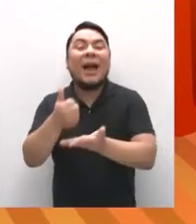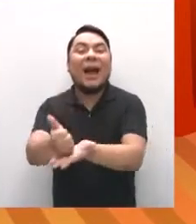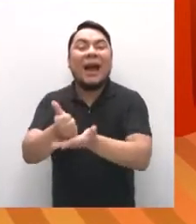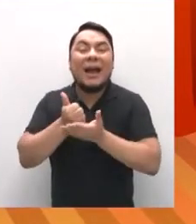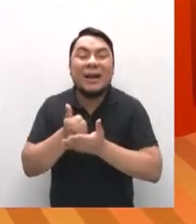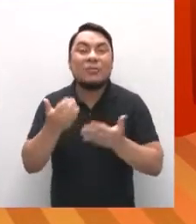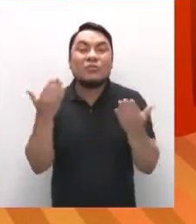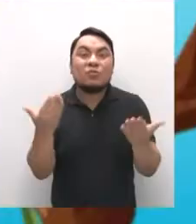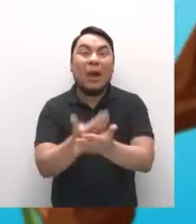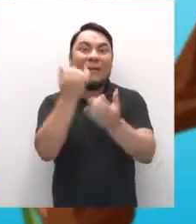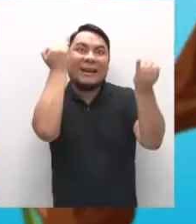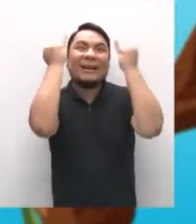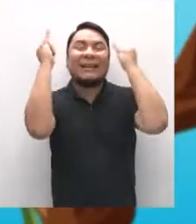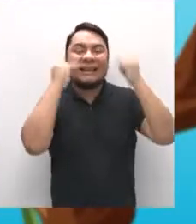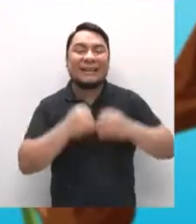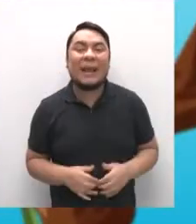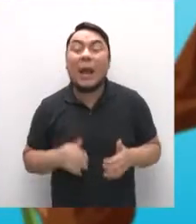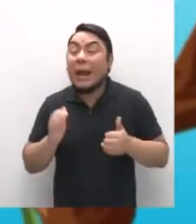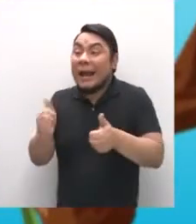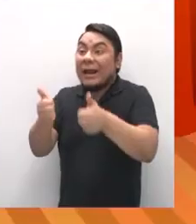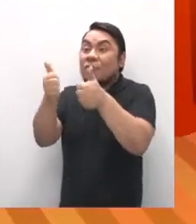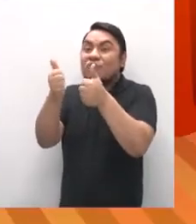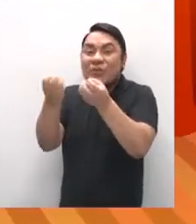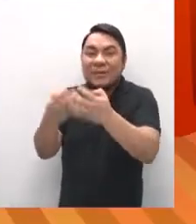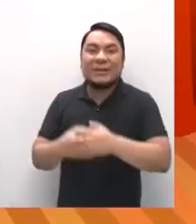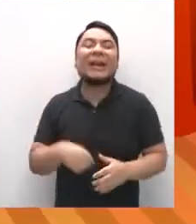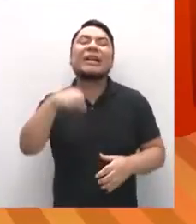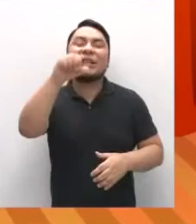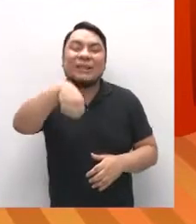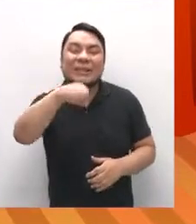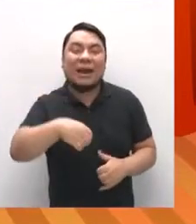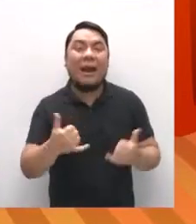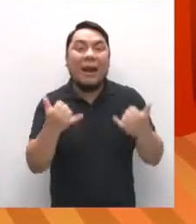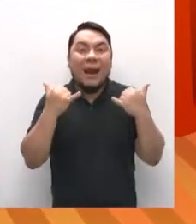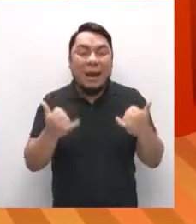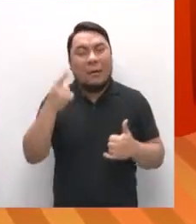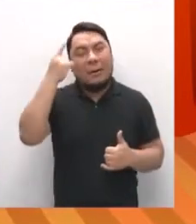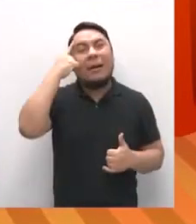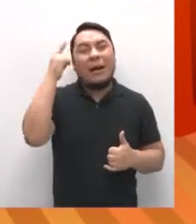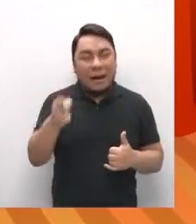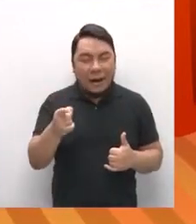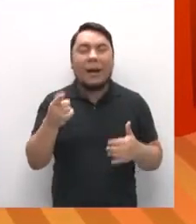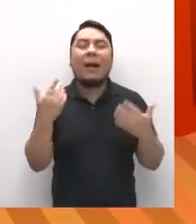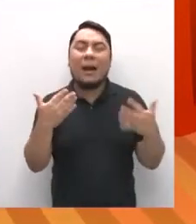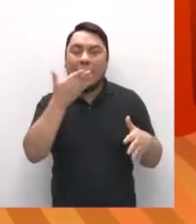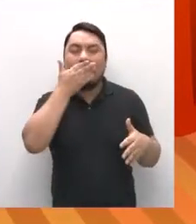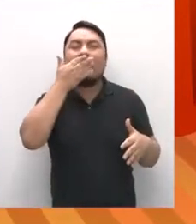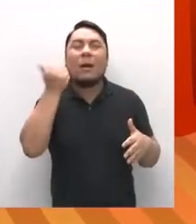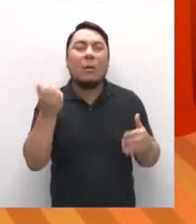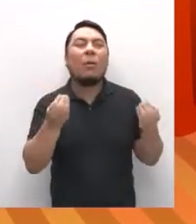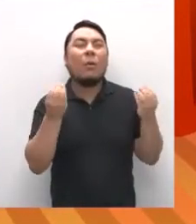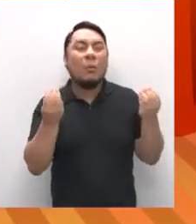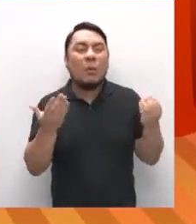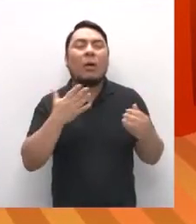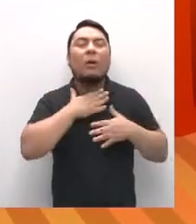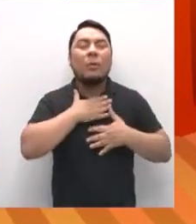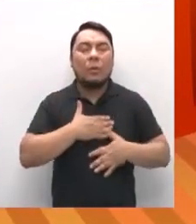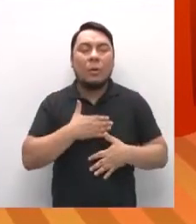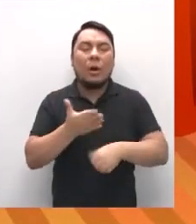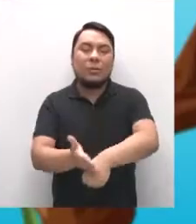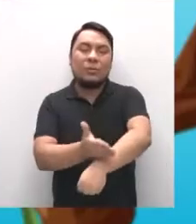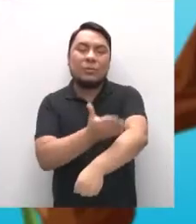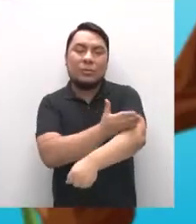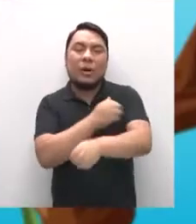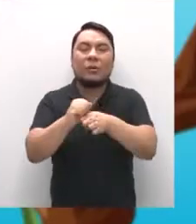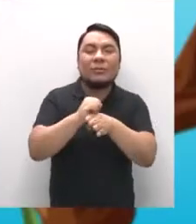tener nuevas ideas. ¡Qué bueno! Sí, ahora sé que para mejorar es solo cuestión de tiempo y